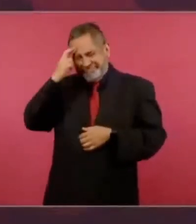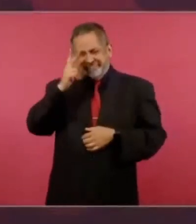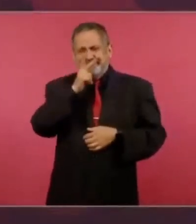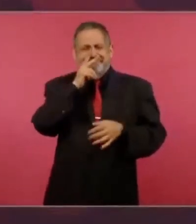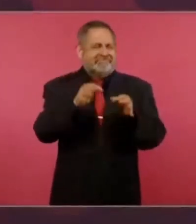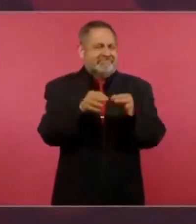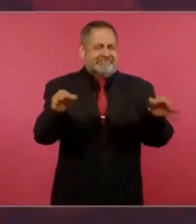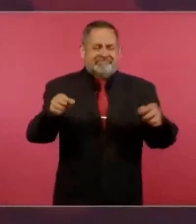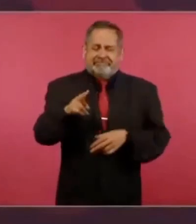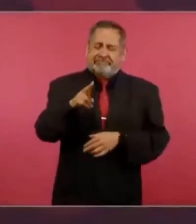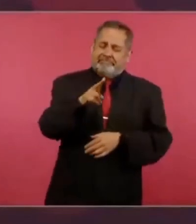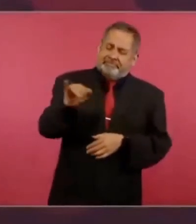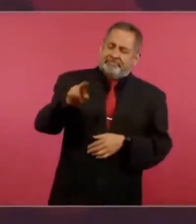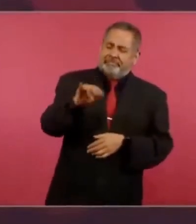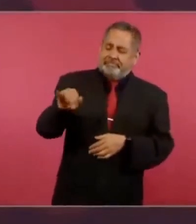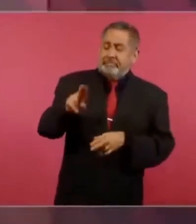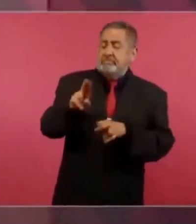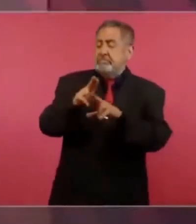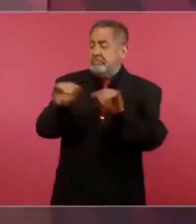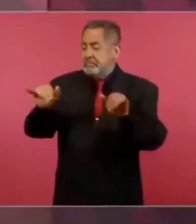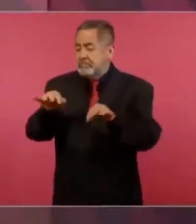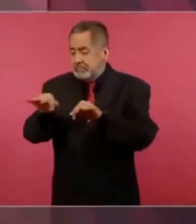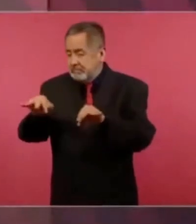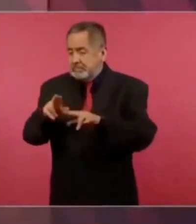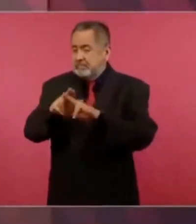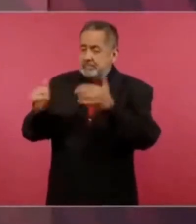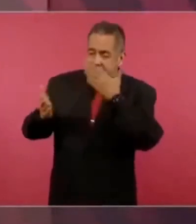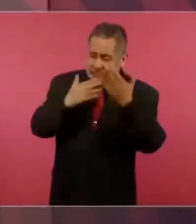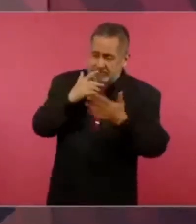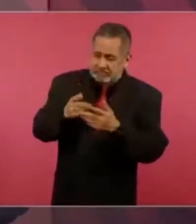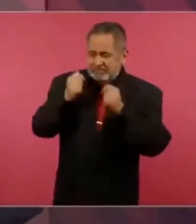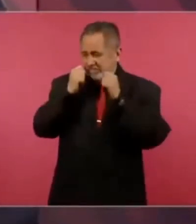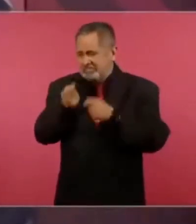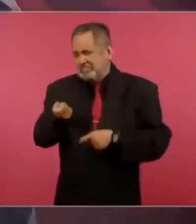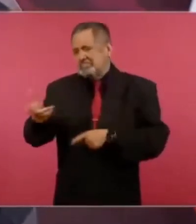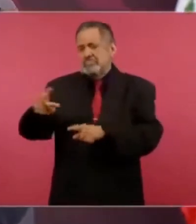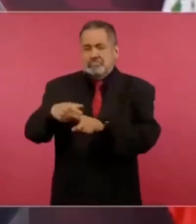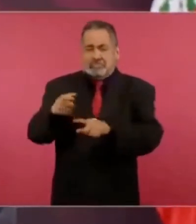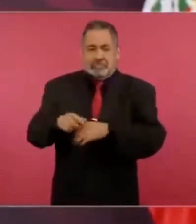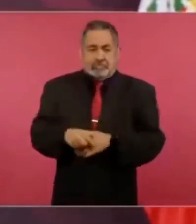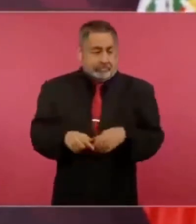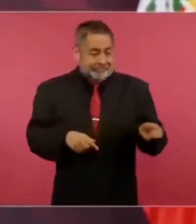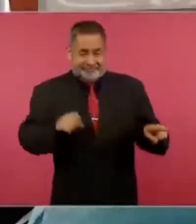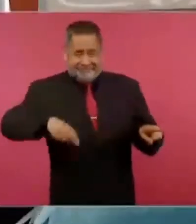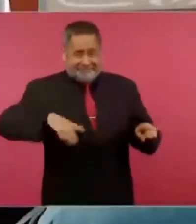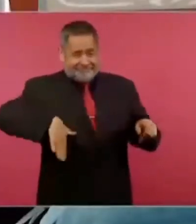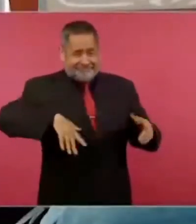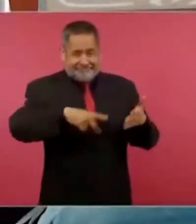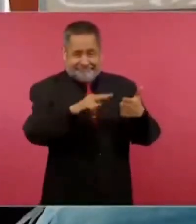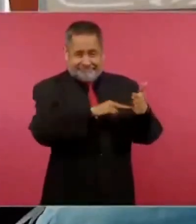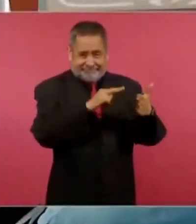de ninis, que ni estudian ni trabajan. De los firmantes.